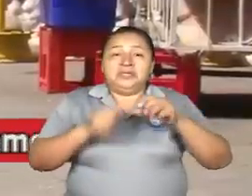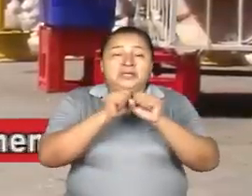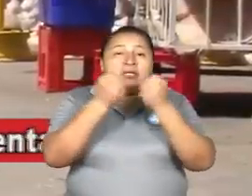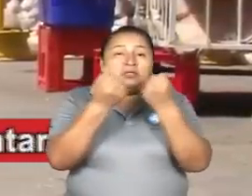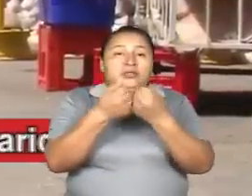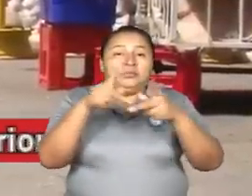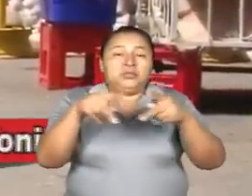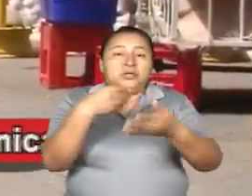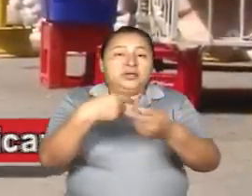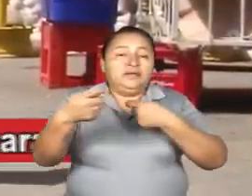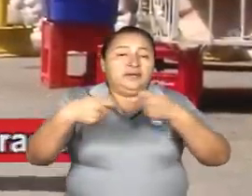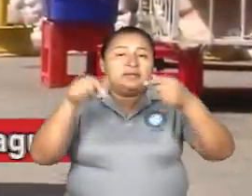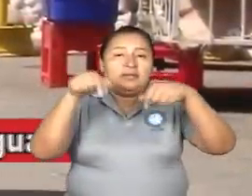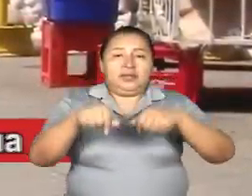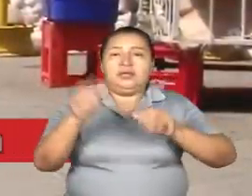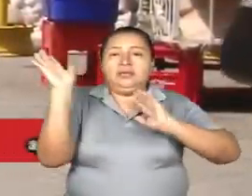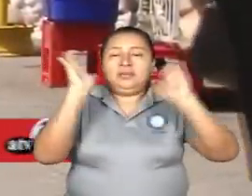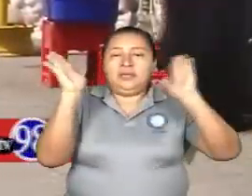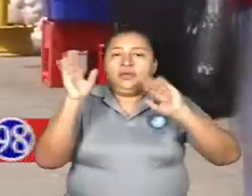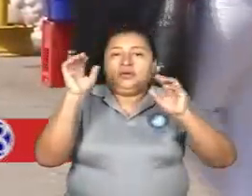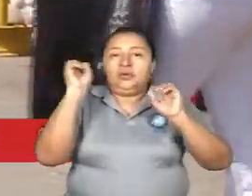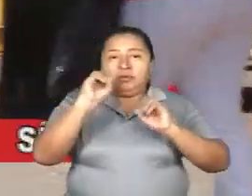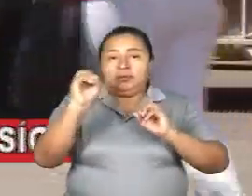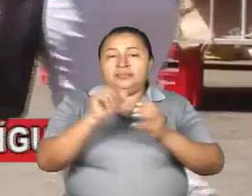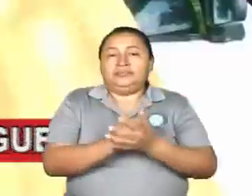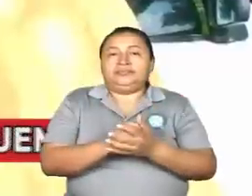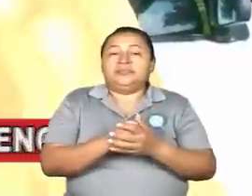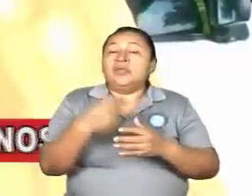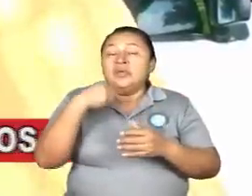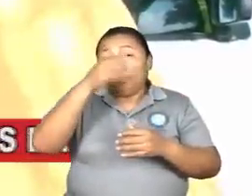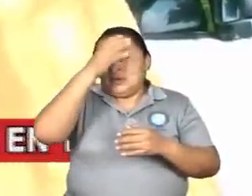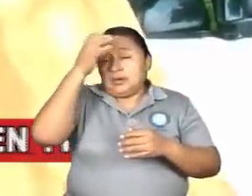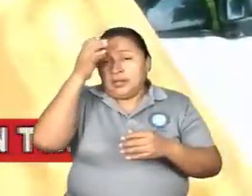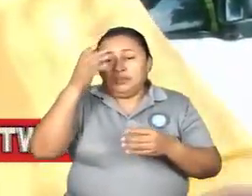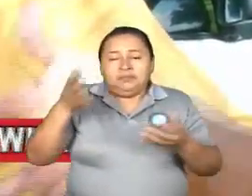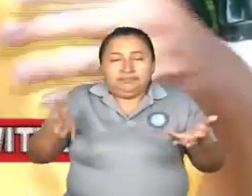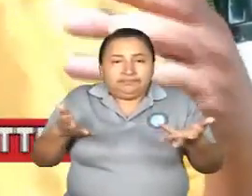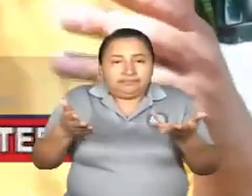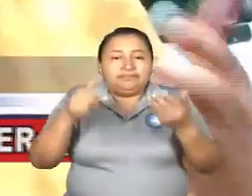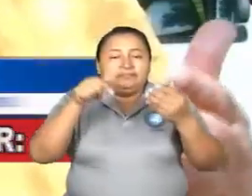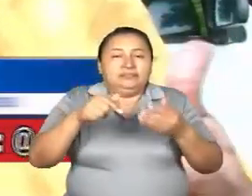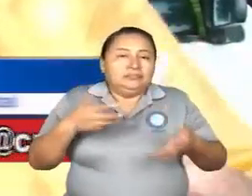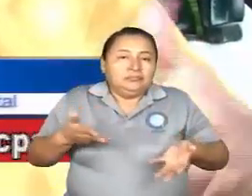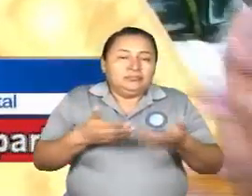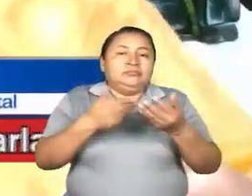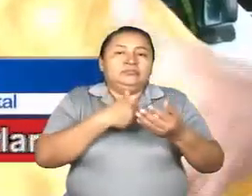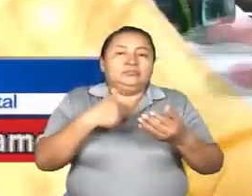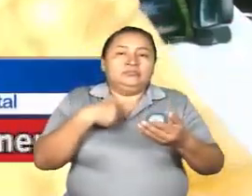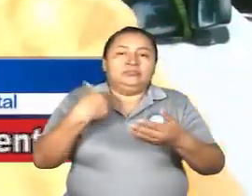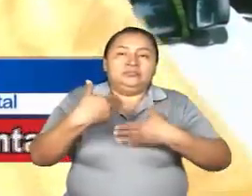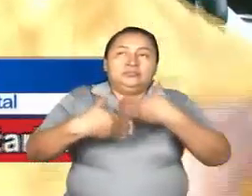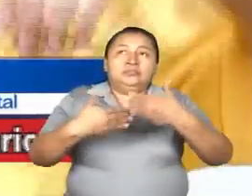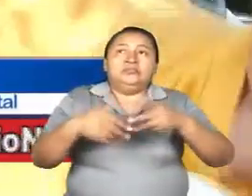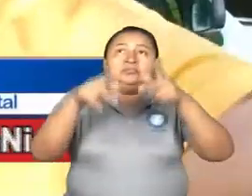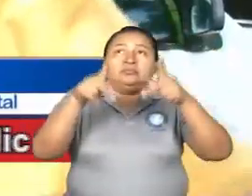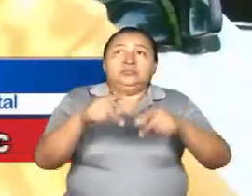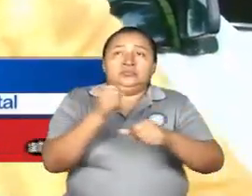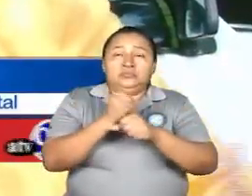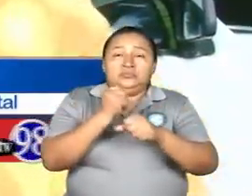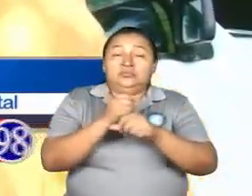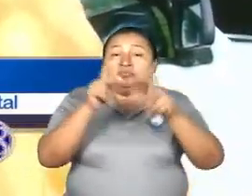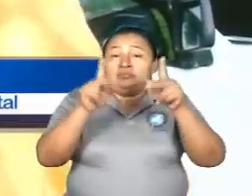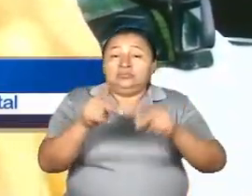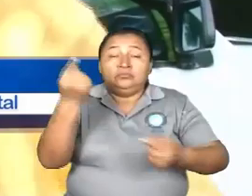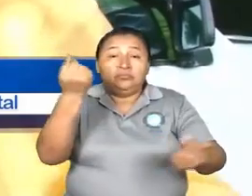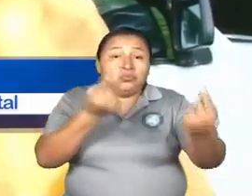Comerciantes de este populoso centro de compras. Creemos que el empuje que estamos haciendo y lo que cómo se va comportando la población y la gente